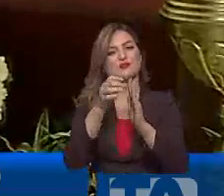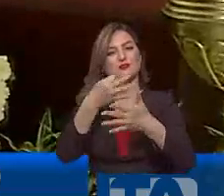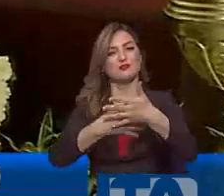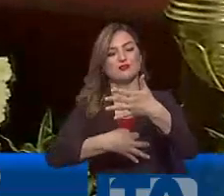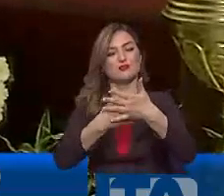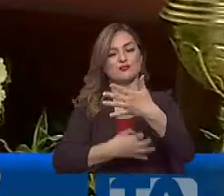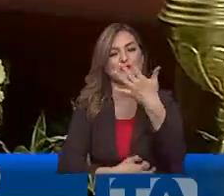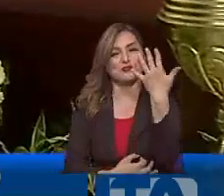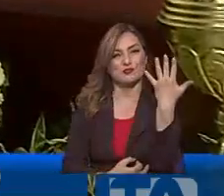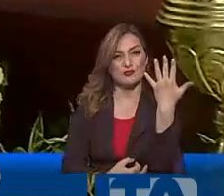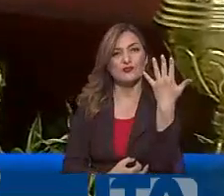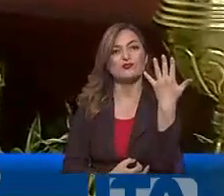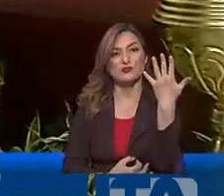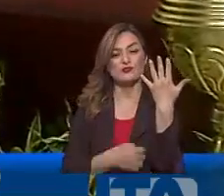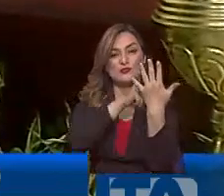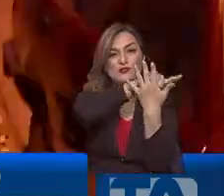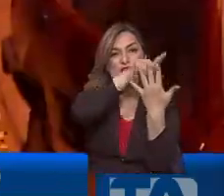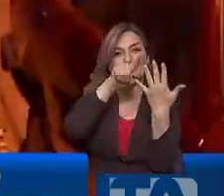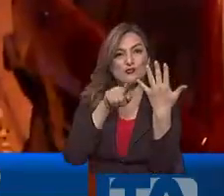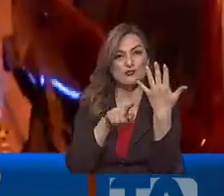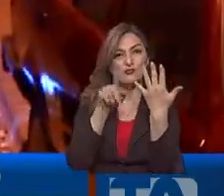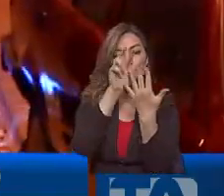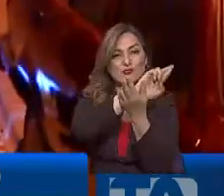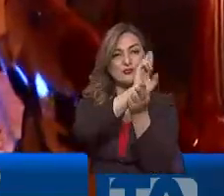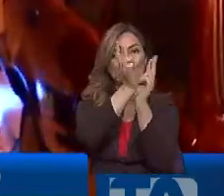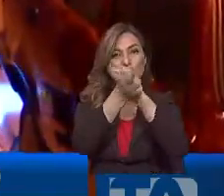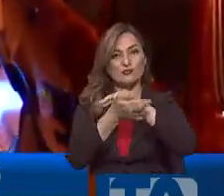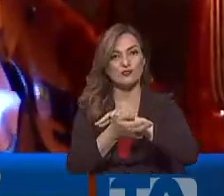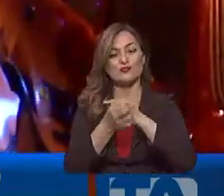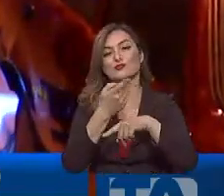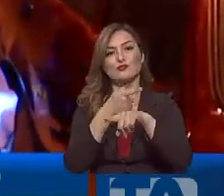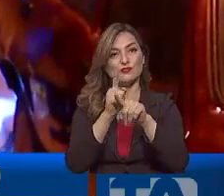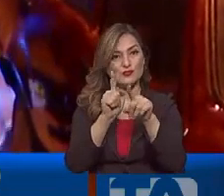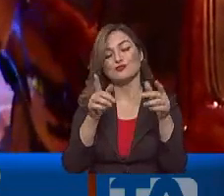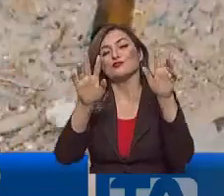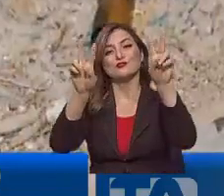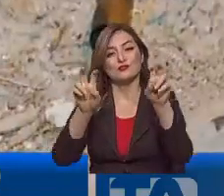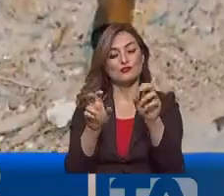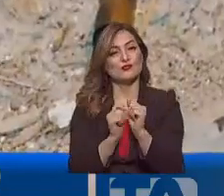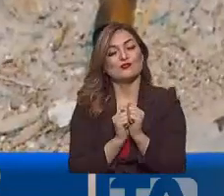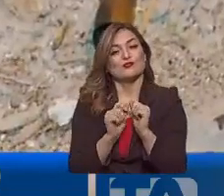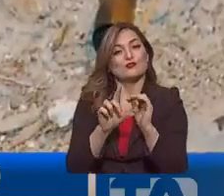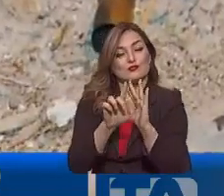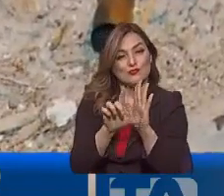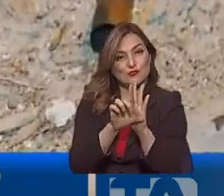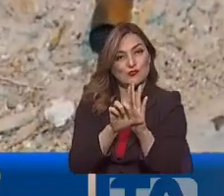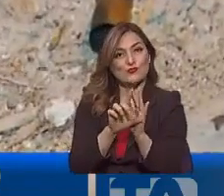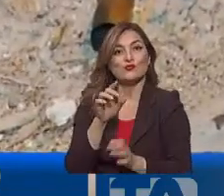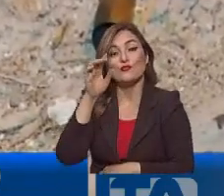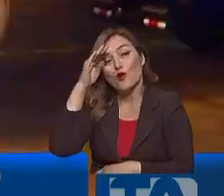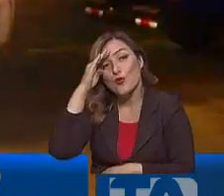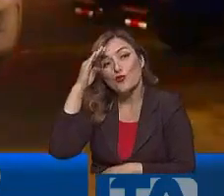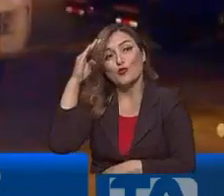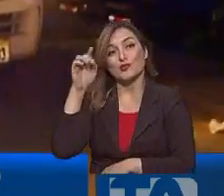5 ejes en los cuales se plantean reformas a varios cuerpos legales, a su vez, que engloban no solo a la policía, sino